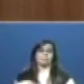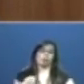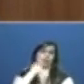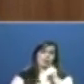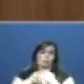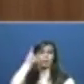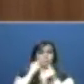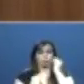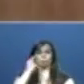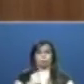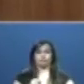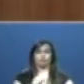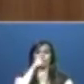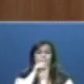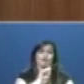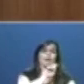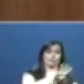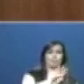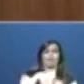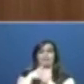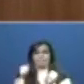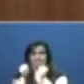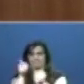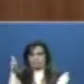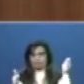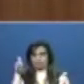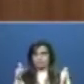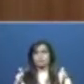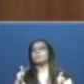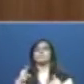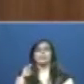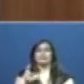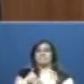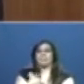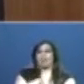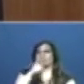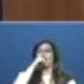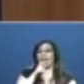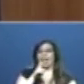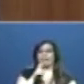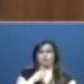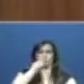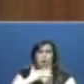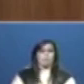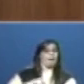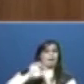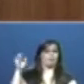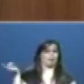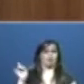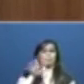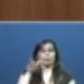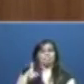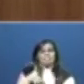2014-2020 su resultado desde luego no puede considerarse como bueno para Europa pues supone por primera vez una